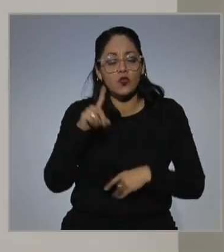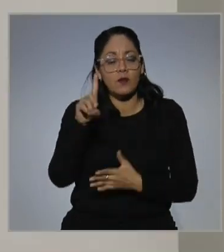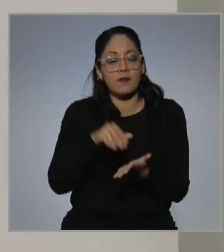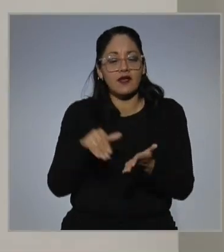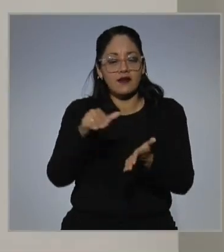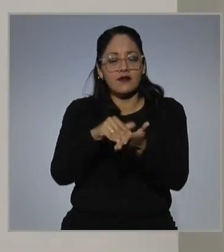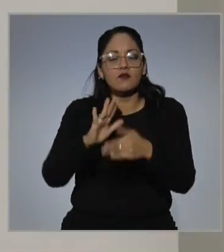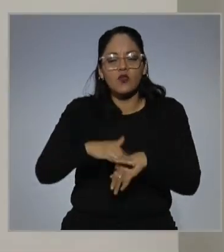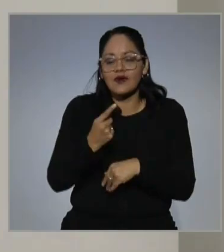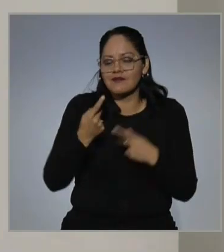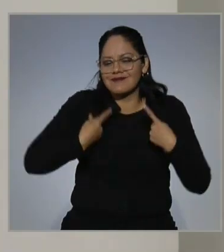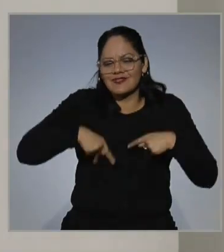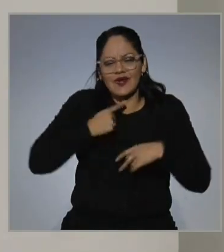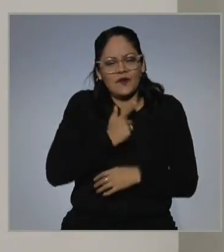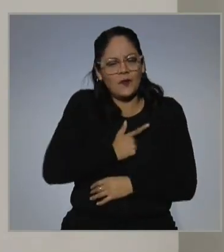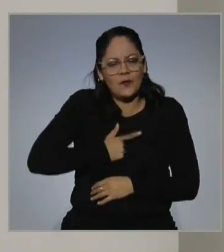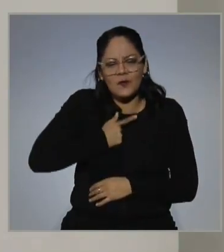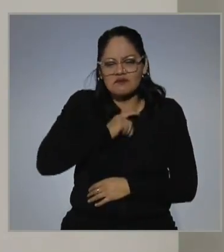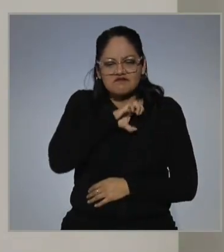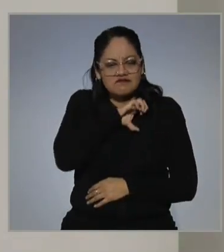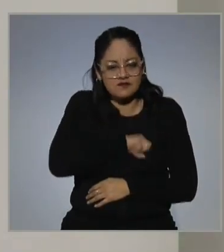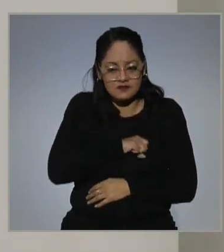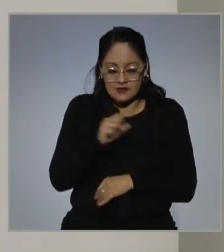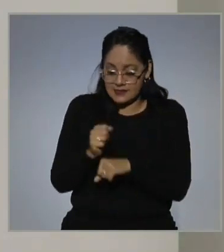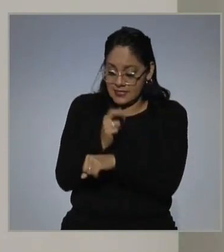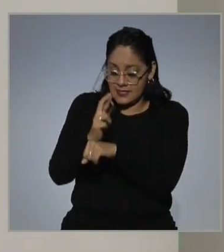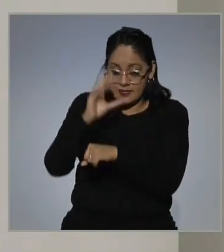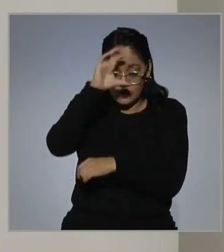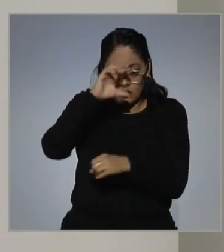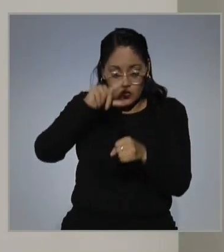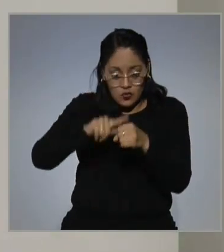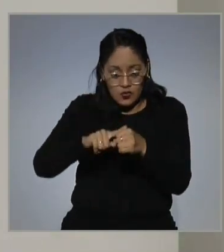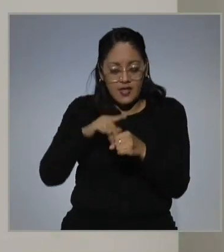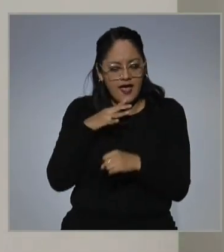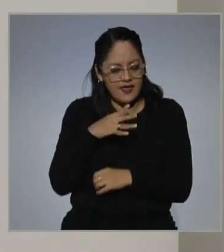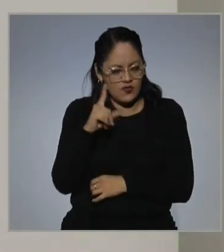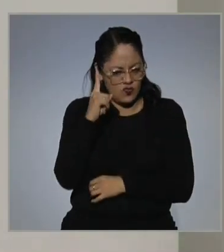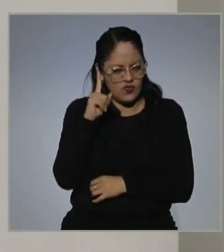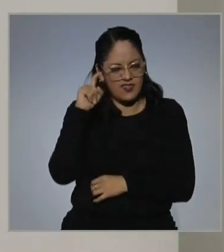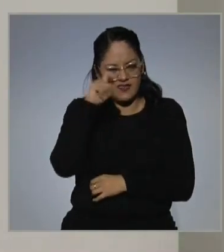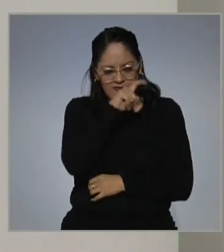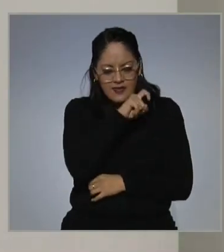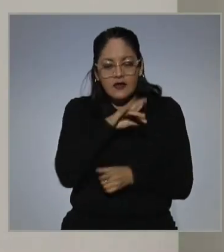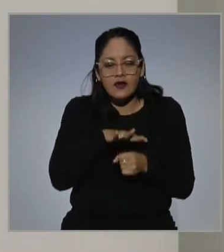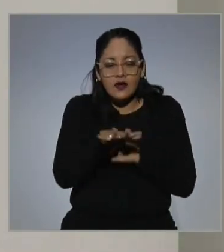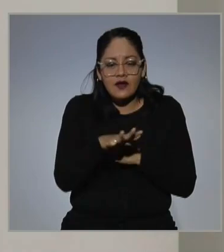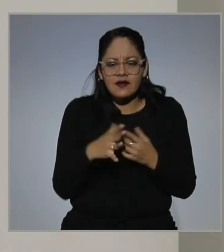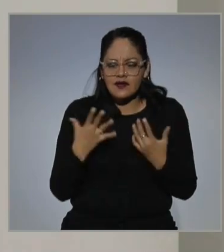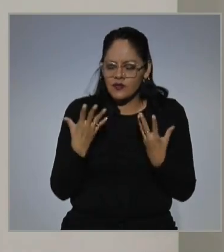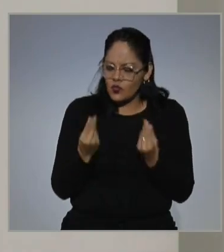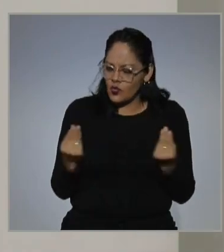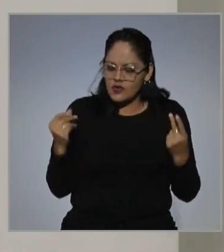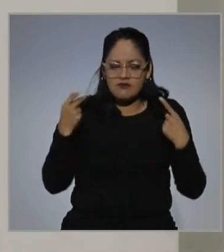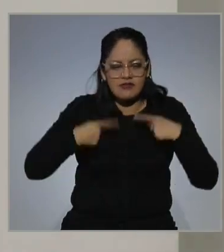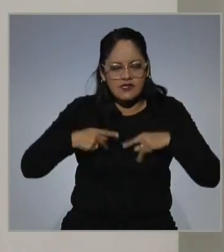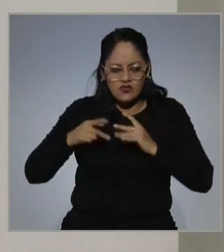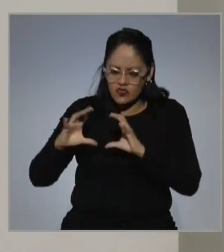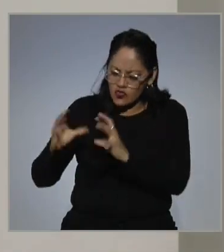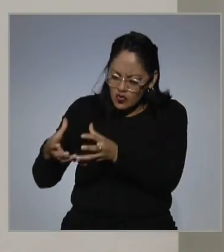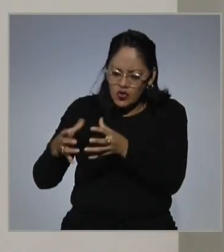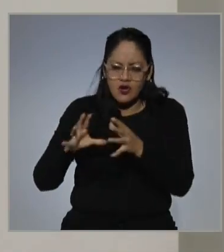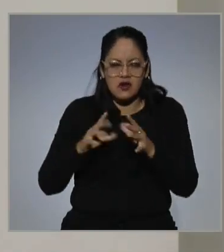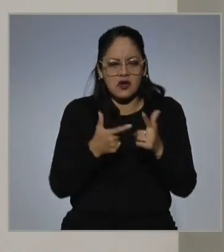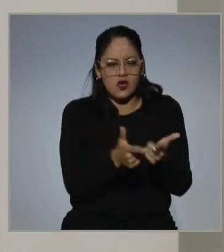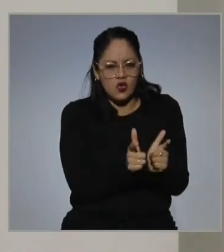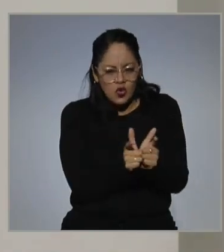la gente le encanta, lo disfruta. Tenemos en la Secretaría de Cultura una dificultad. Tenemos a decenas de colectivos,